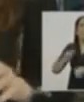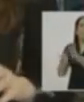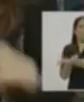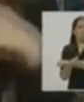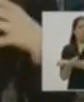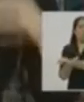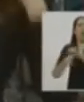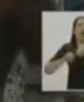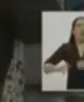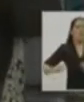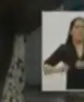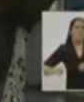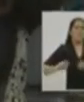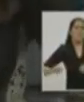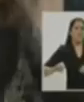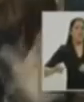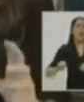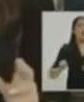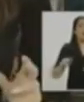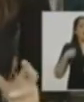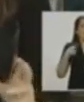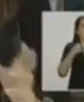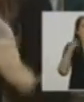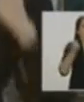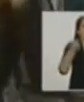declaraciones juradas de Cristina, cuando ella dice